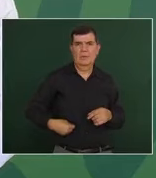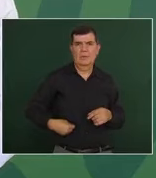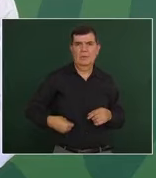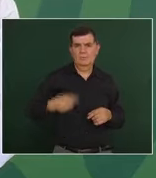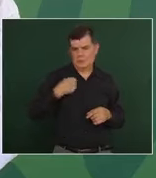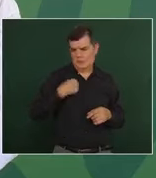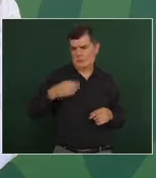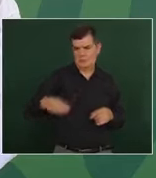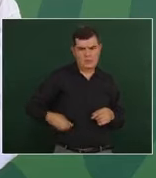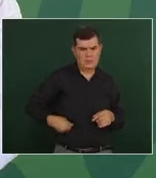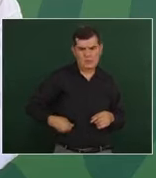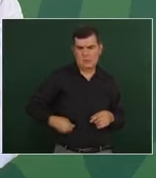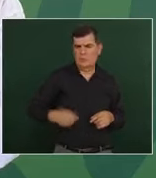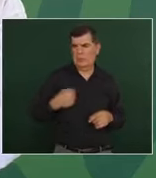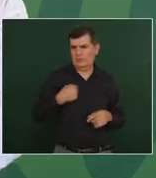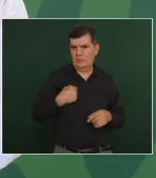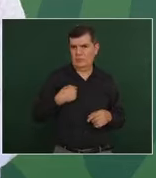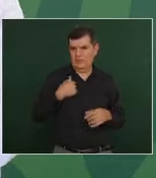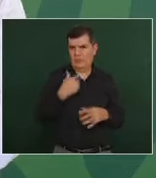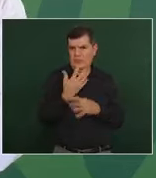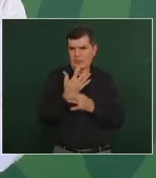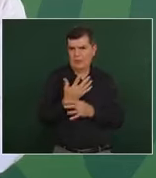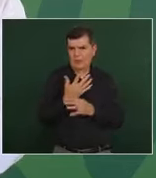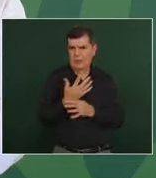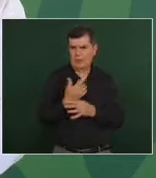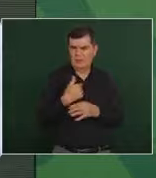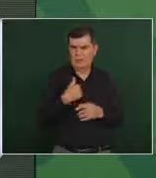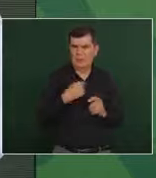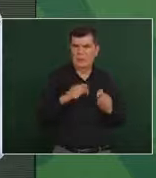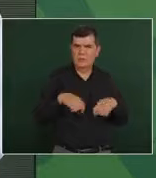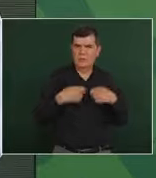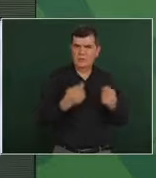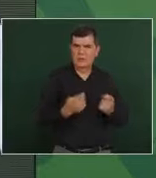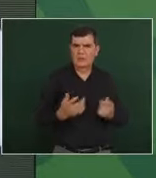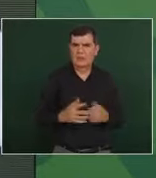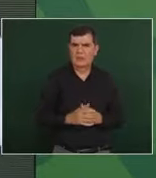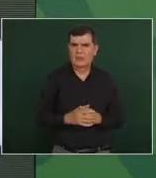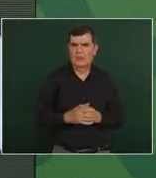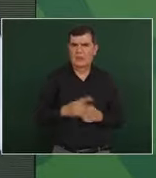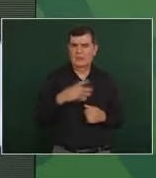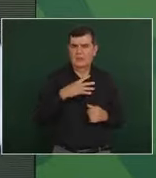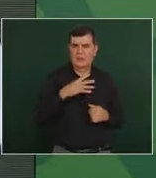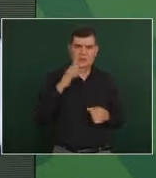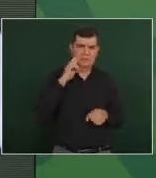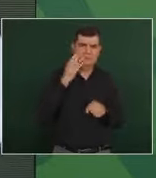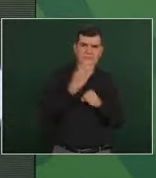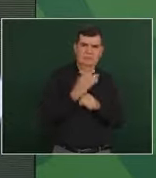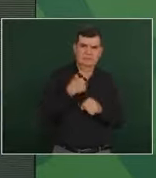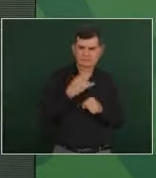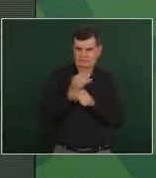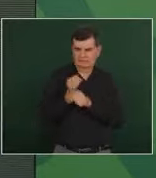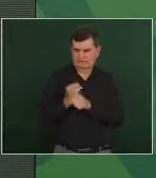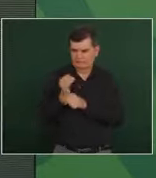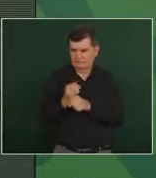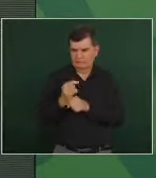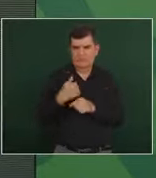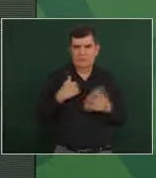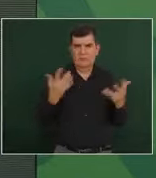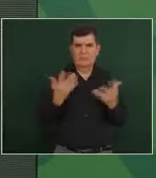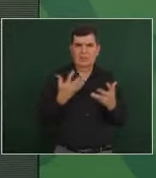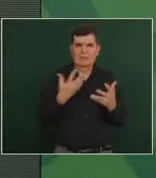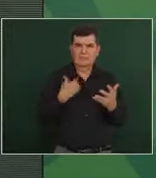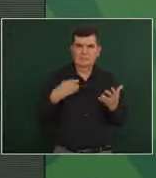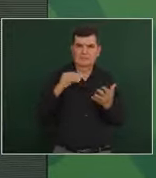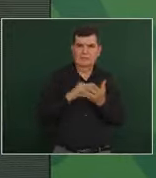Él mismo sostuvo de que él con Cerón eran los responsables de la investigación y ellos crearon la